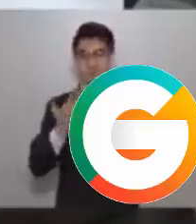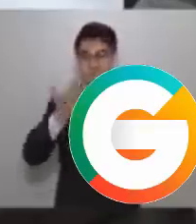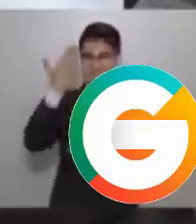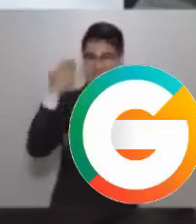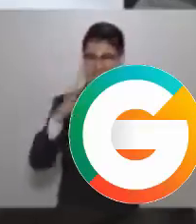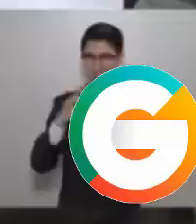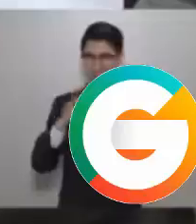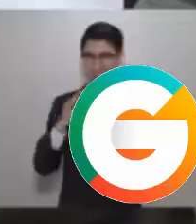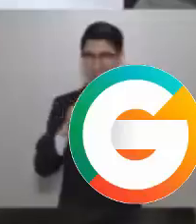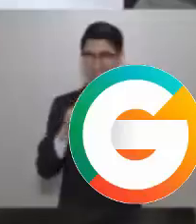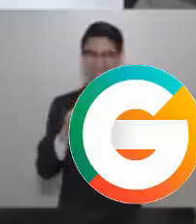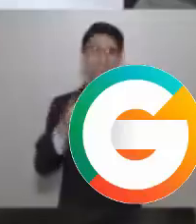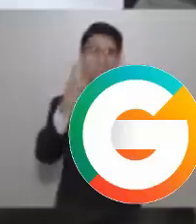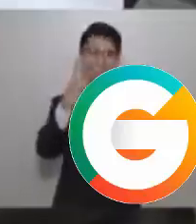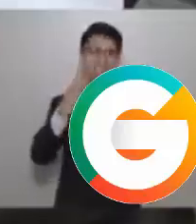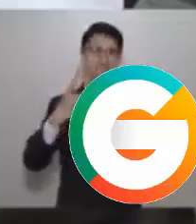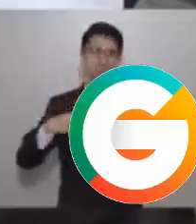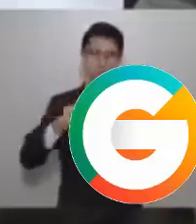cardíaco.